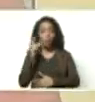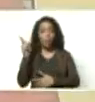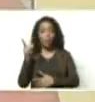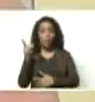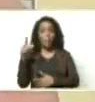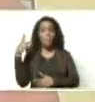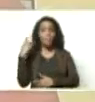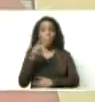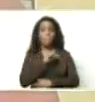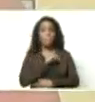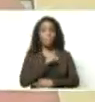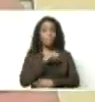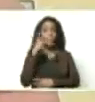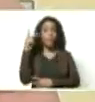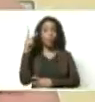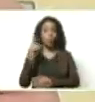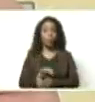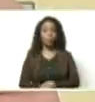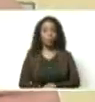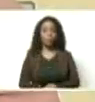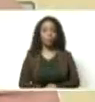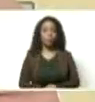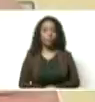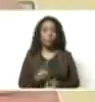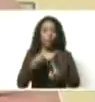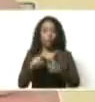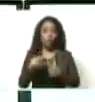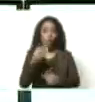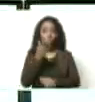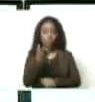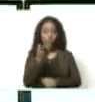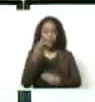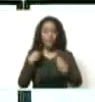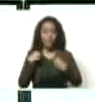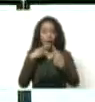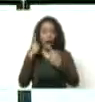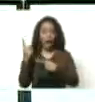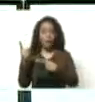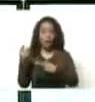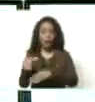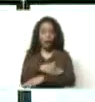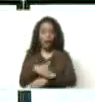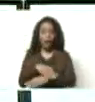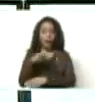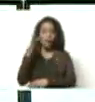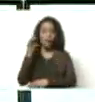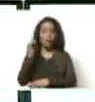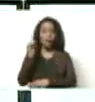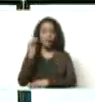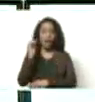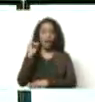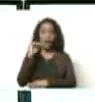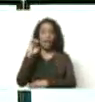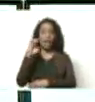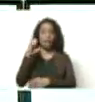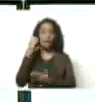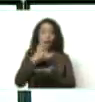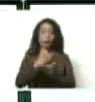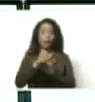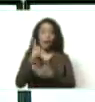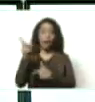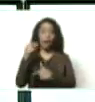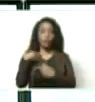parroquia na na entonces usted vive ahí en la calle era fraile usted organiza uno por diez con los vecinos